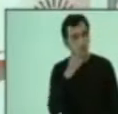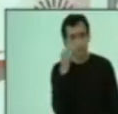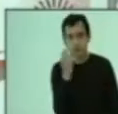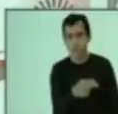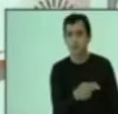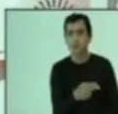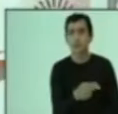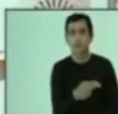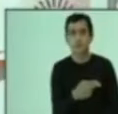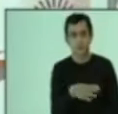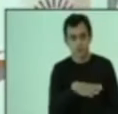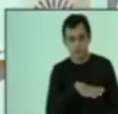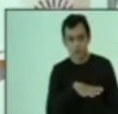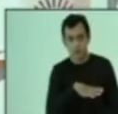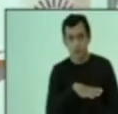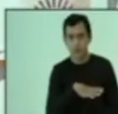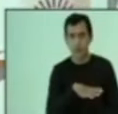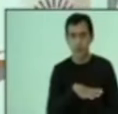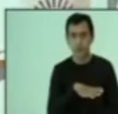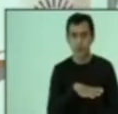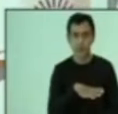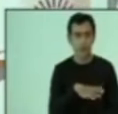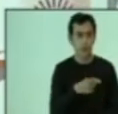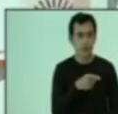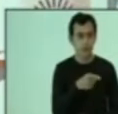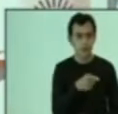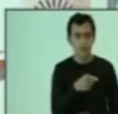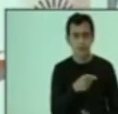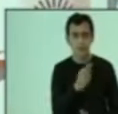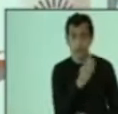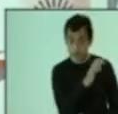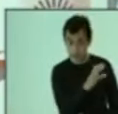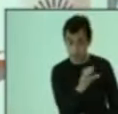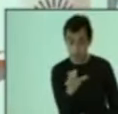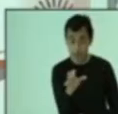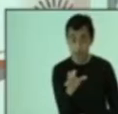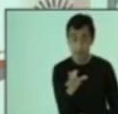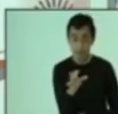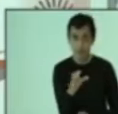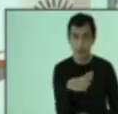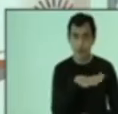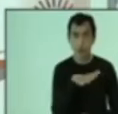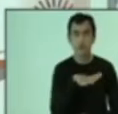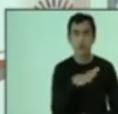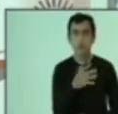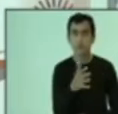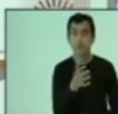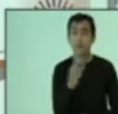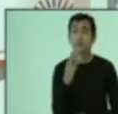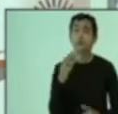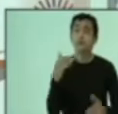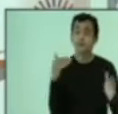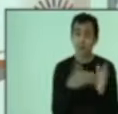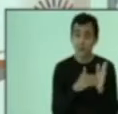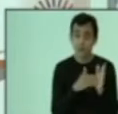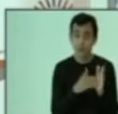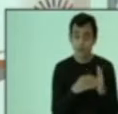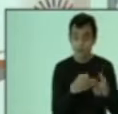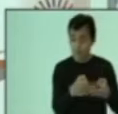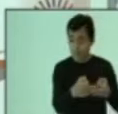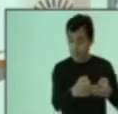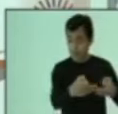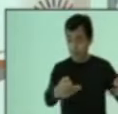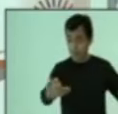menos en el sector agropecuario, ocupamos alrededor de 3.000